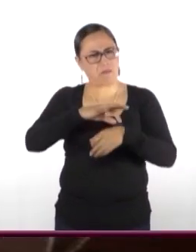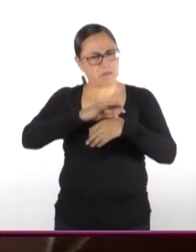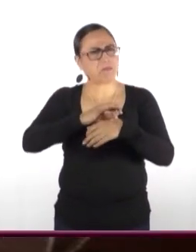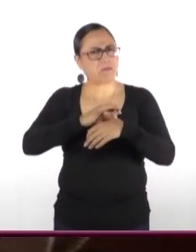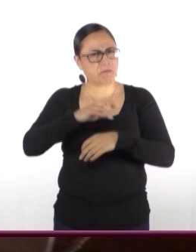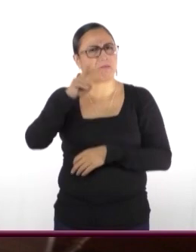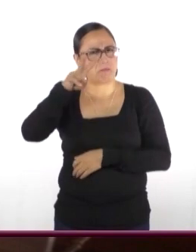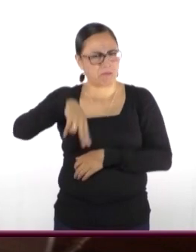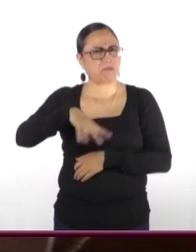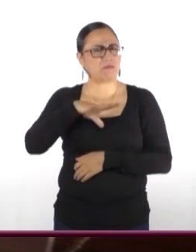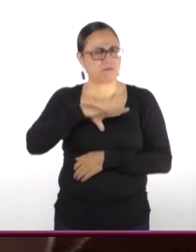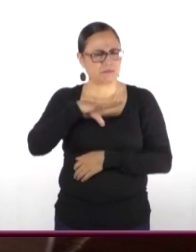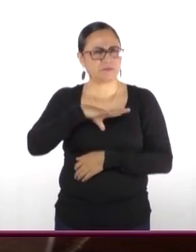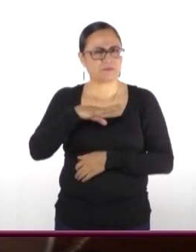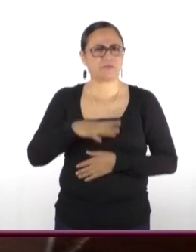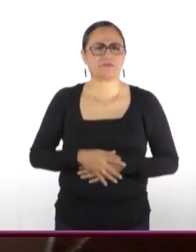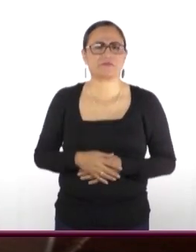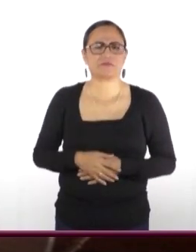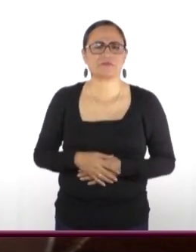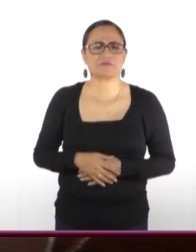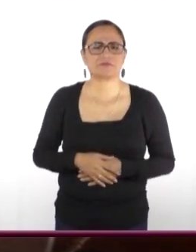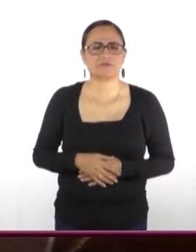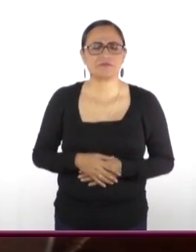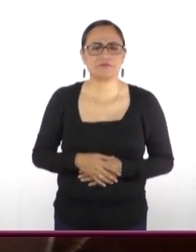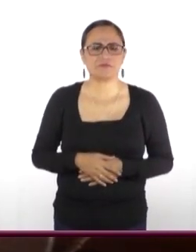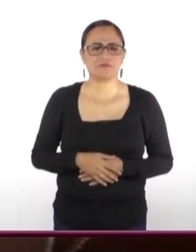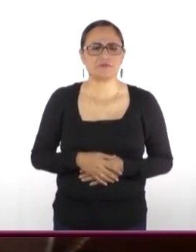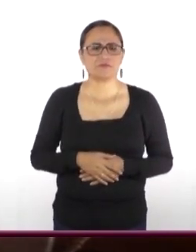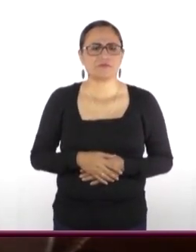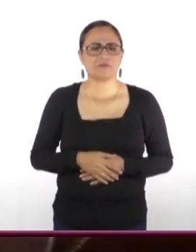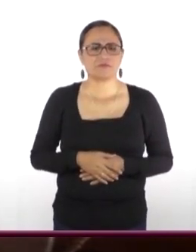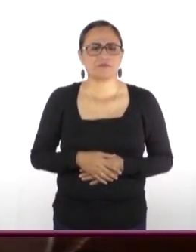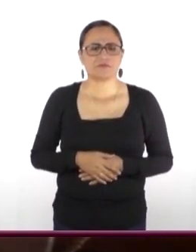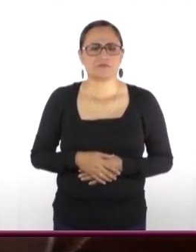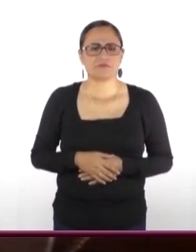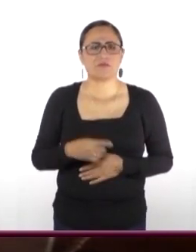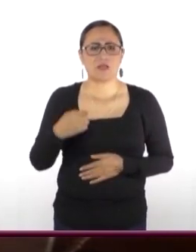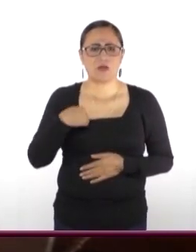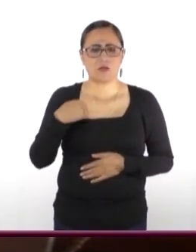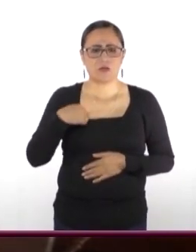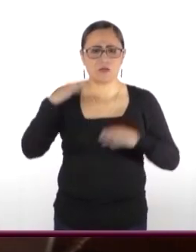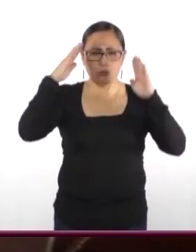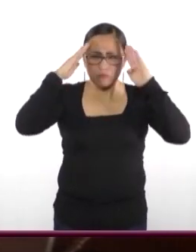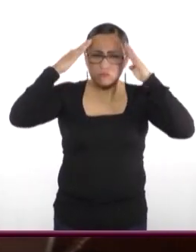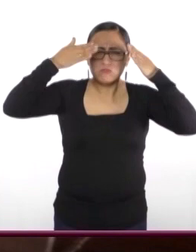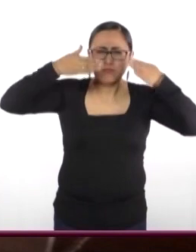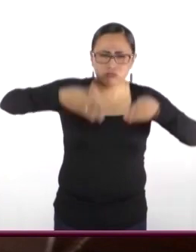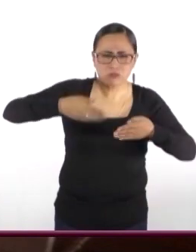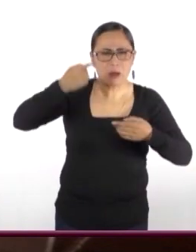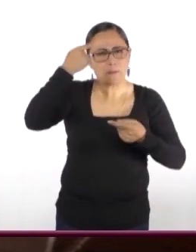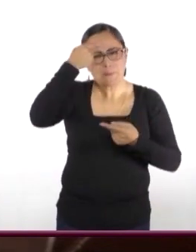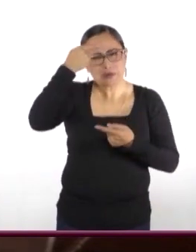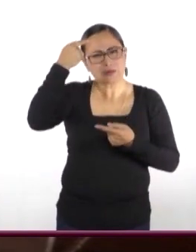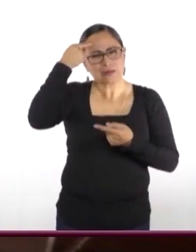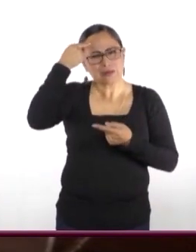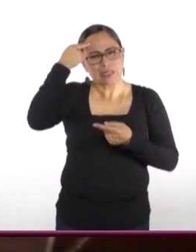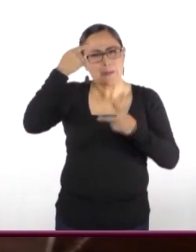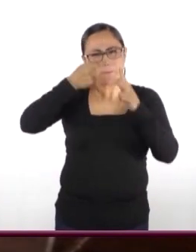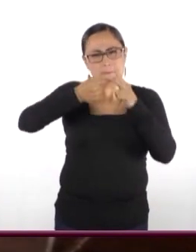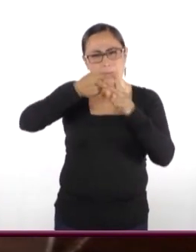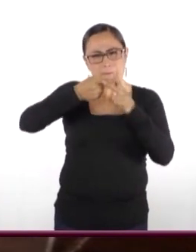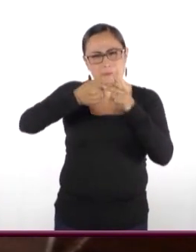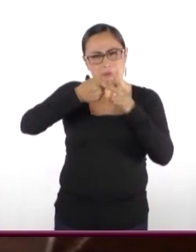realidad, ¿verdad? Y entonces, más que yo dedicarme, digamos, específicamente a un